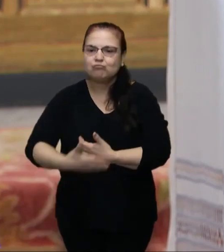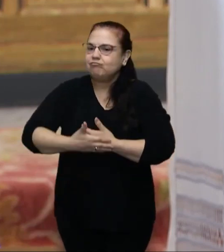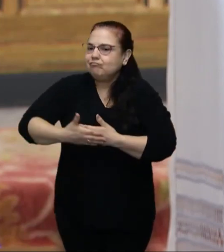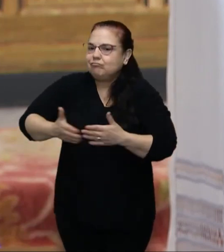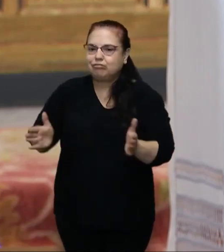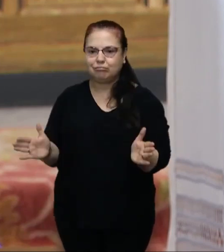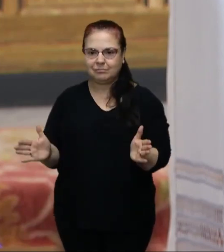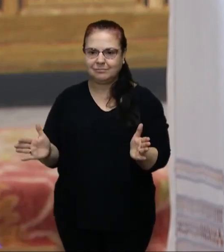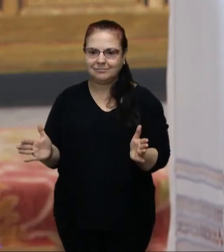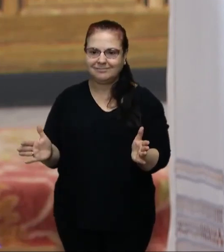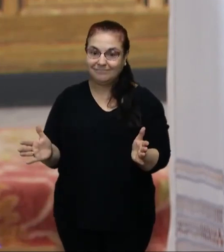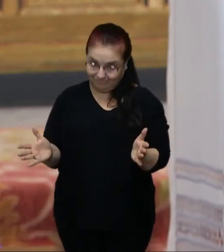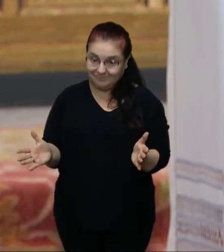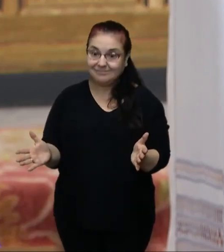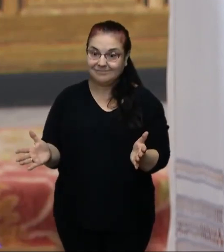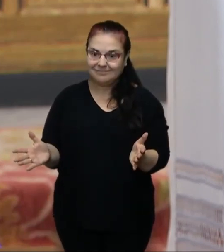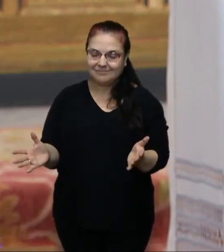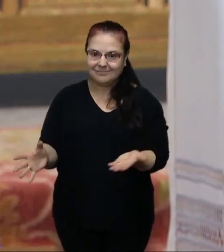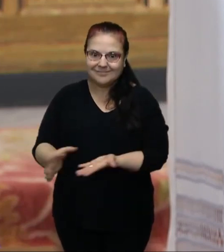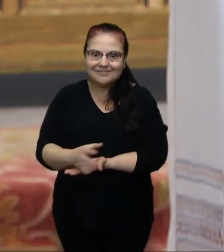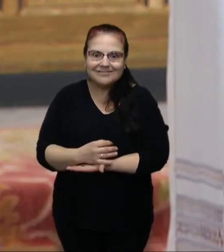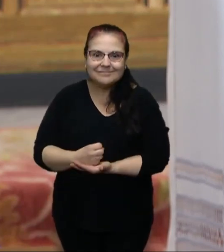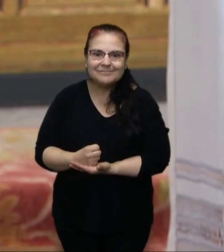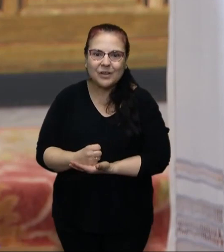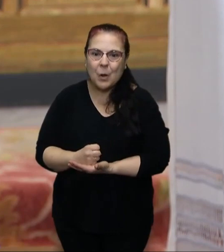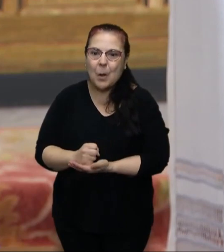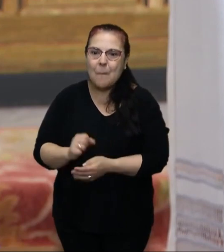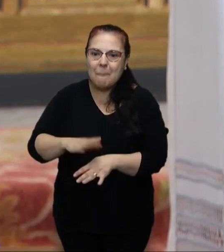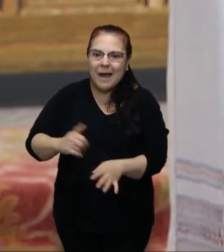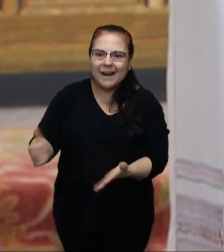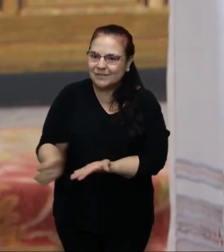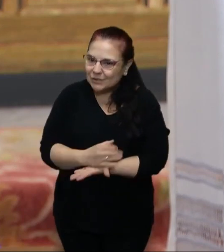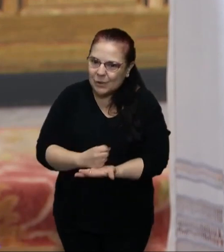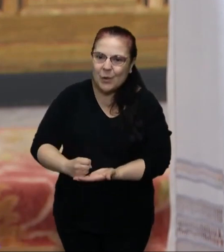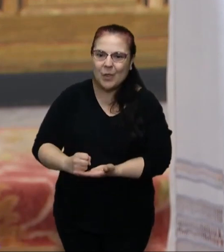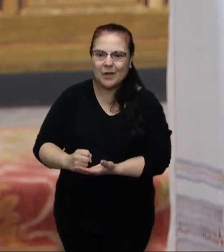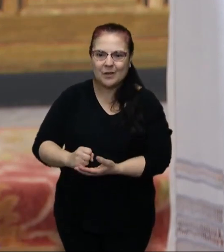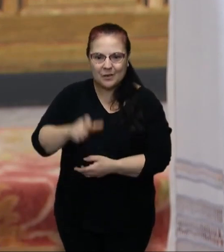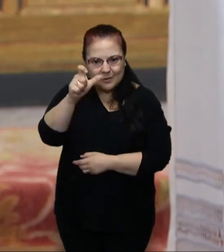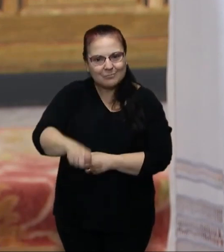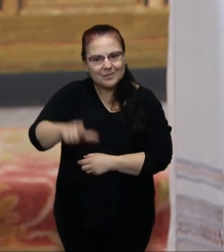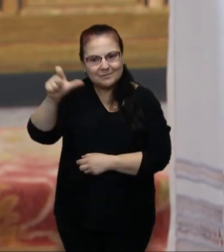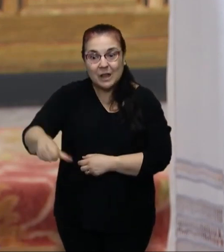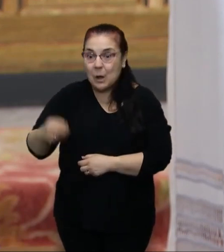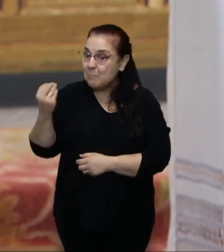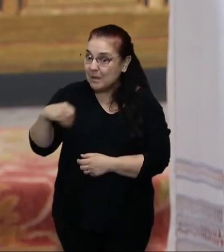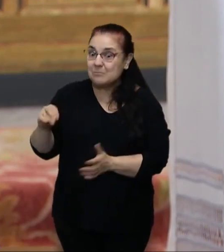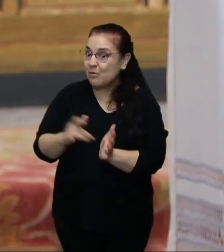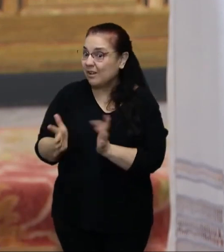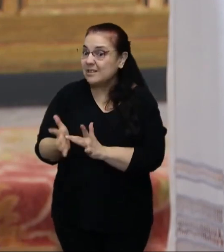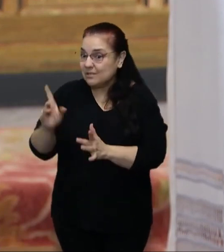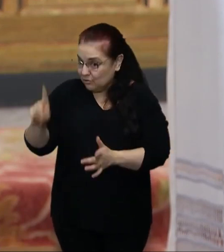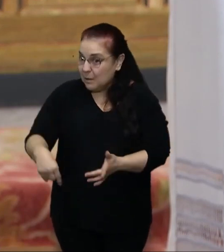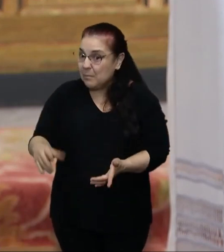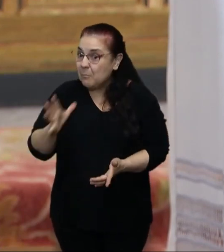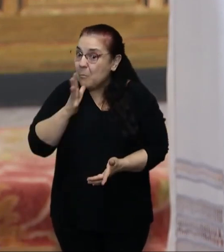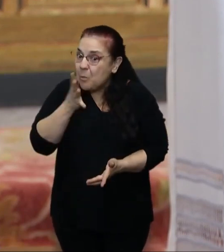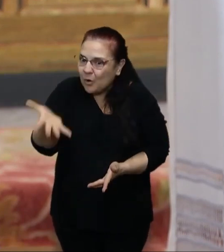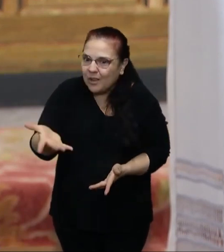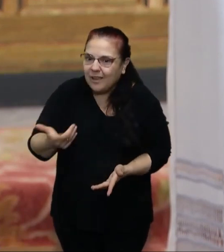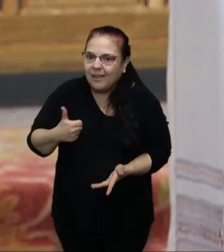Todo esto, bienes para toda la humanidad, para el mismo Cristo también, porque a través de la